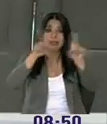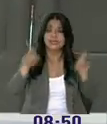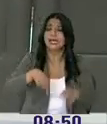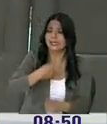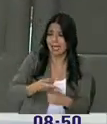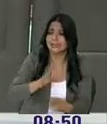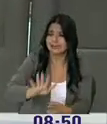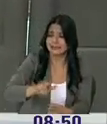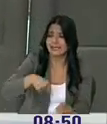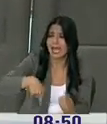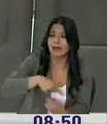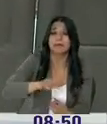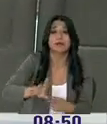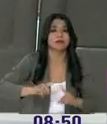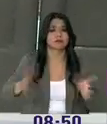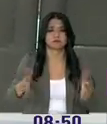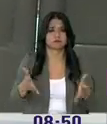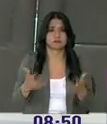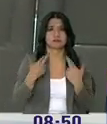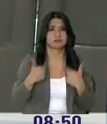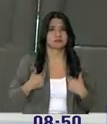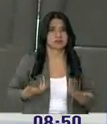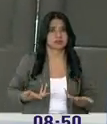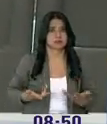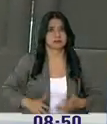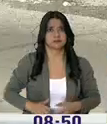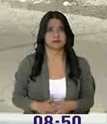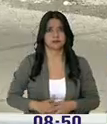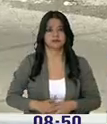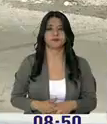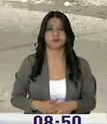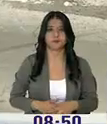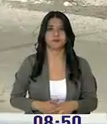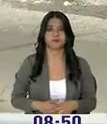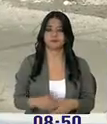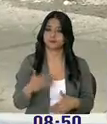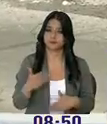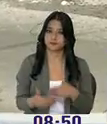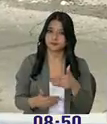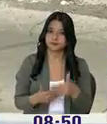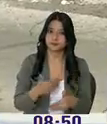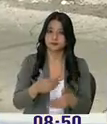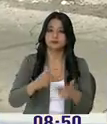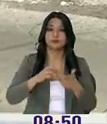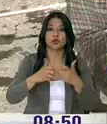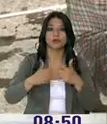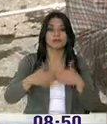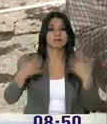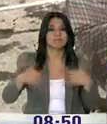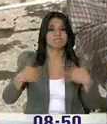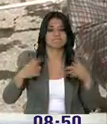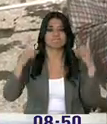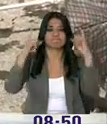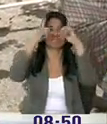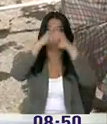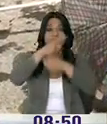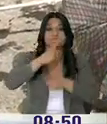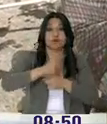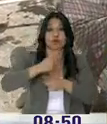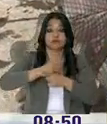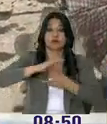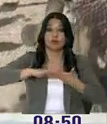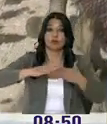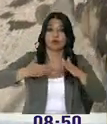pero no no no se acercan en absoluto conforme pasan los días el inconveniente se agrava hasta el punto que la comunidad decidió